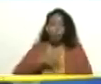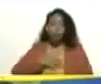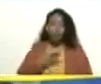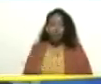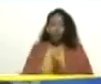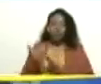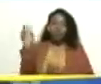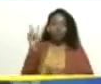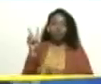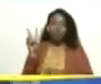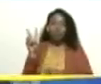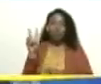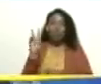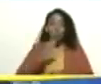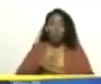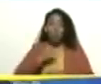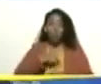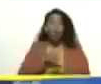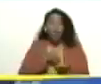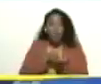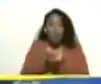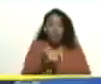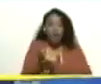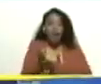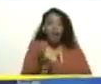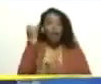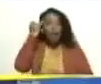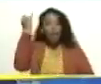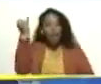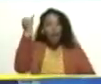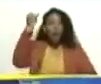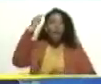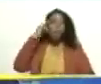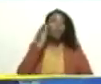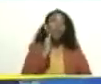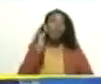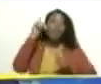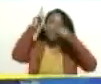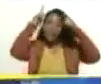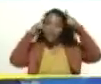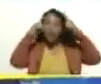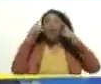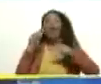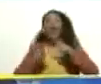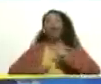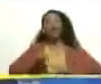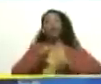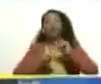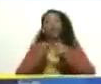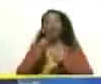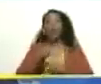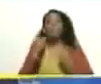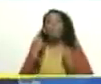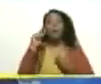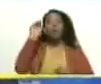firmemente en la idea de Bolívar en la idea de Chávez de construir un país independiente